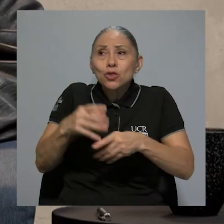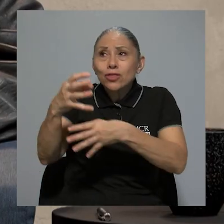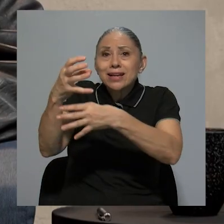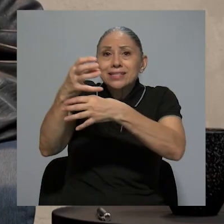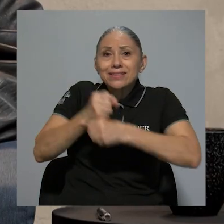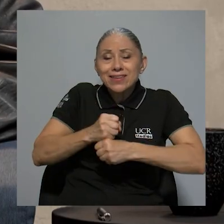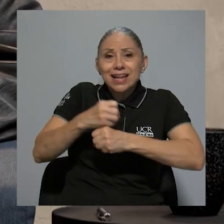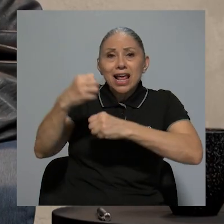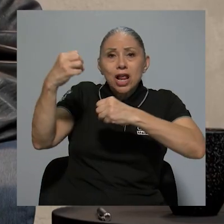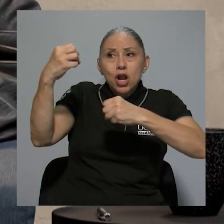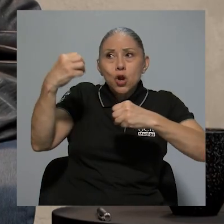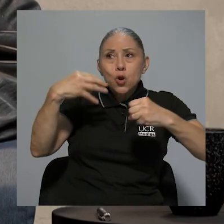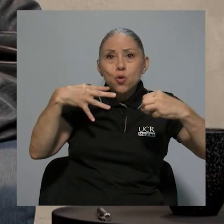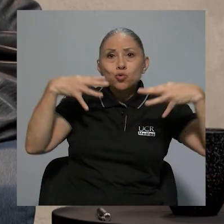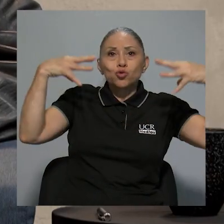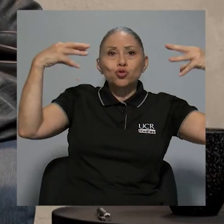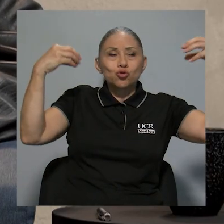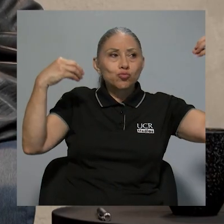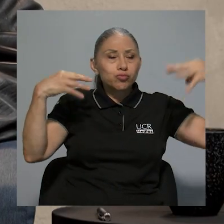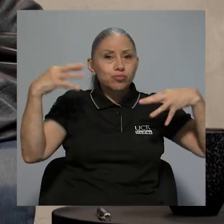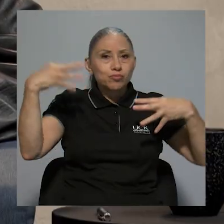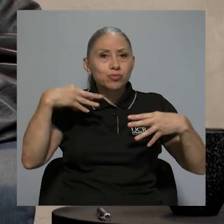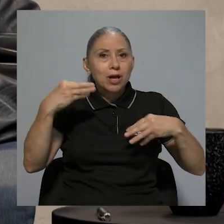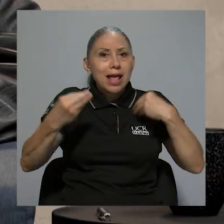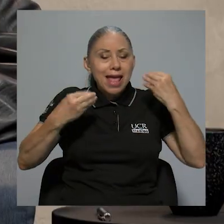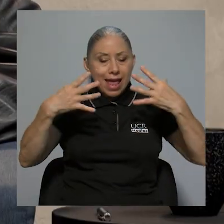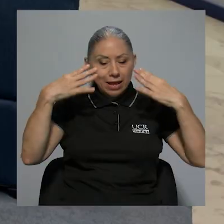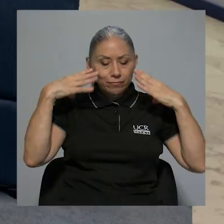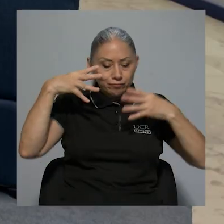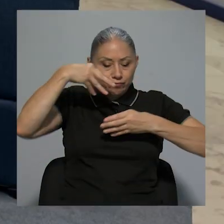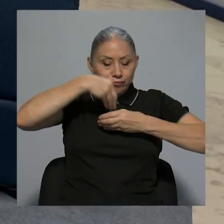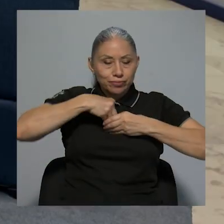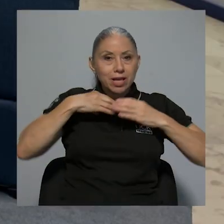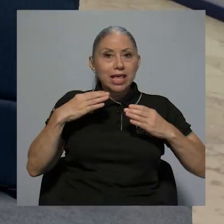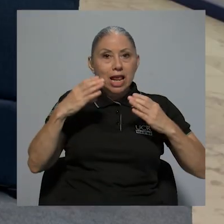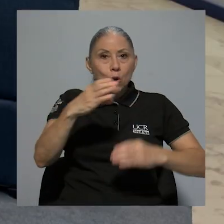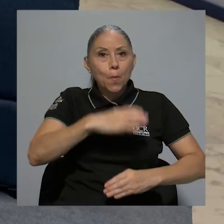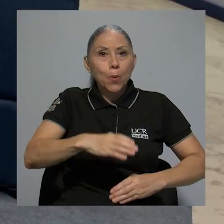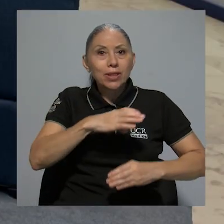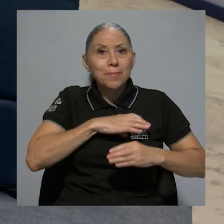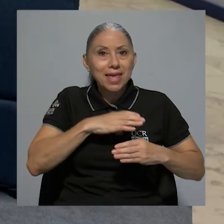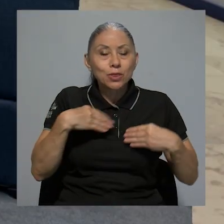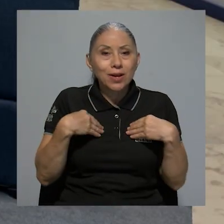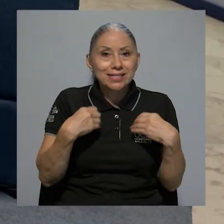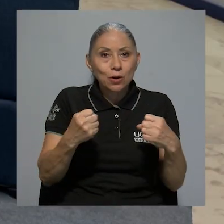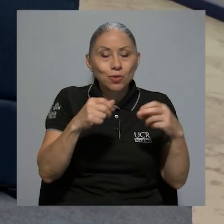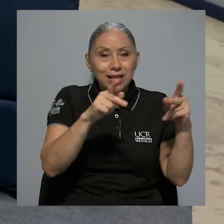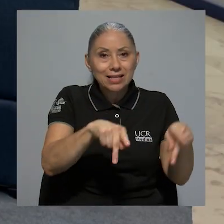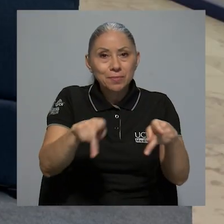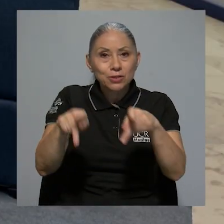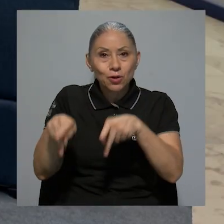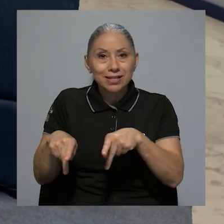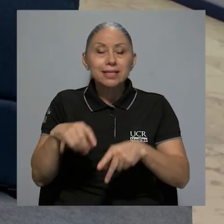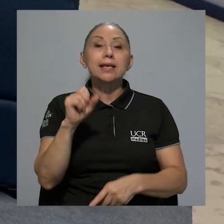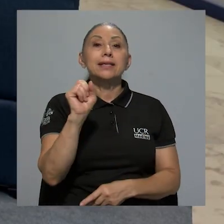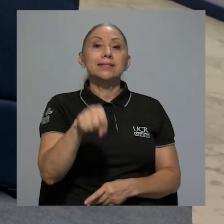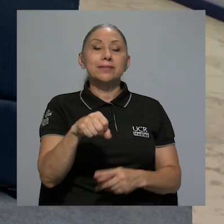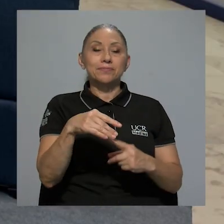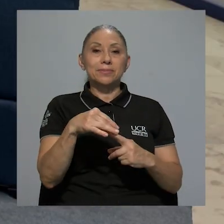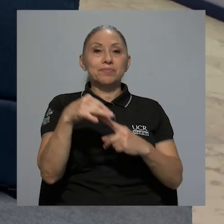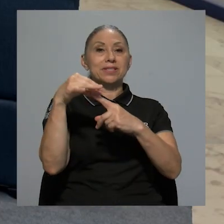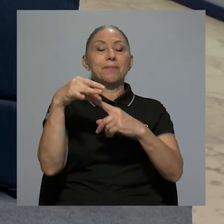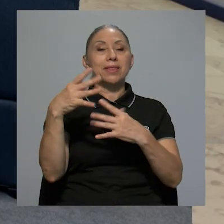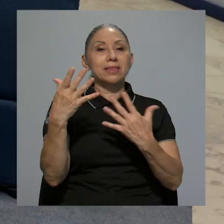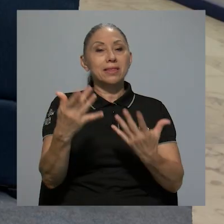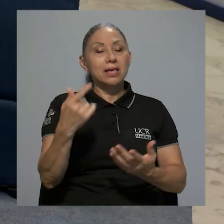de la luz en la salud y comportamiento de las personas. Sí, exactamente. Y sobre todo,